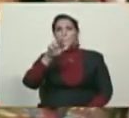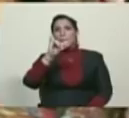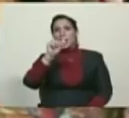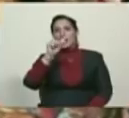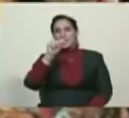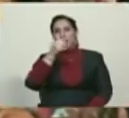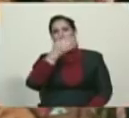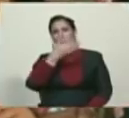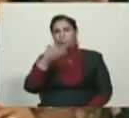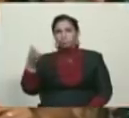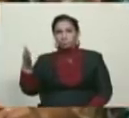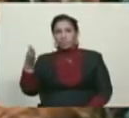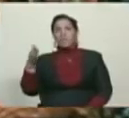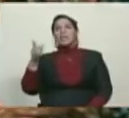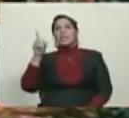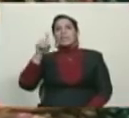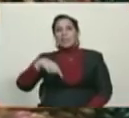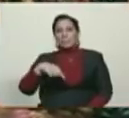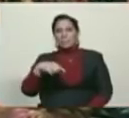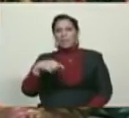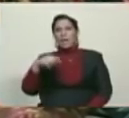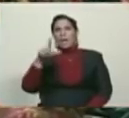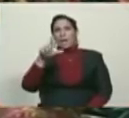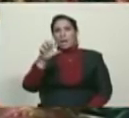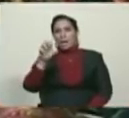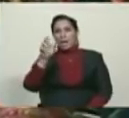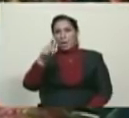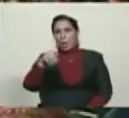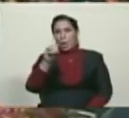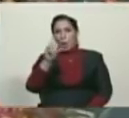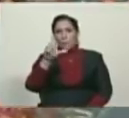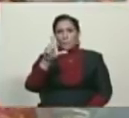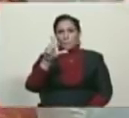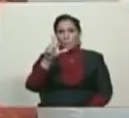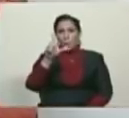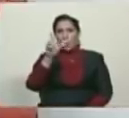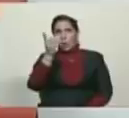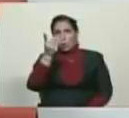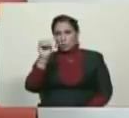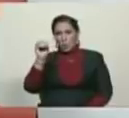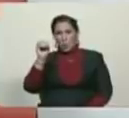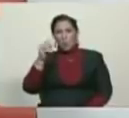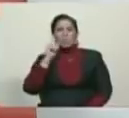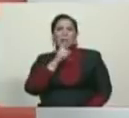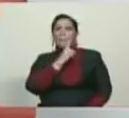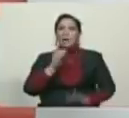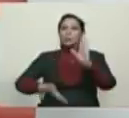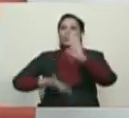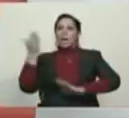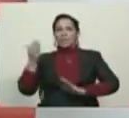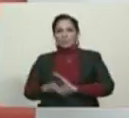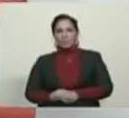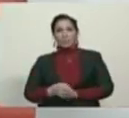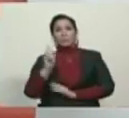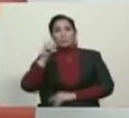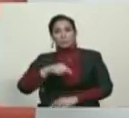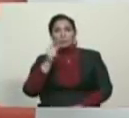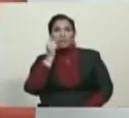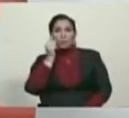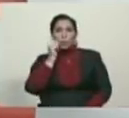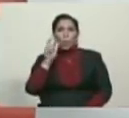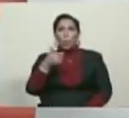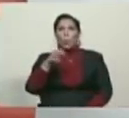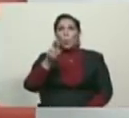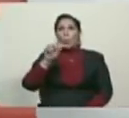López llamaron a la salida, que por cierto estaba el señor Guaidó ahí entre